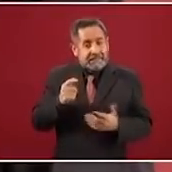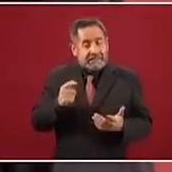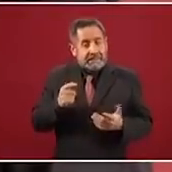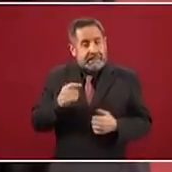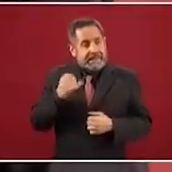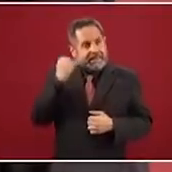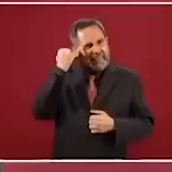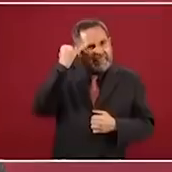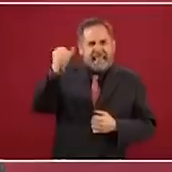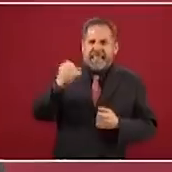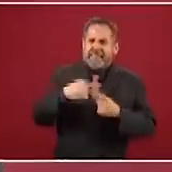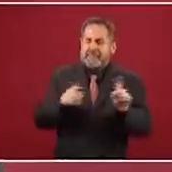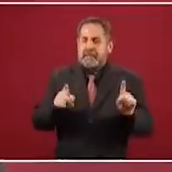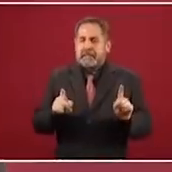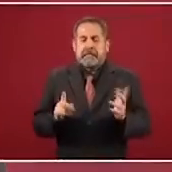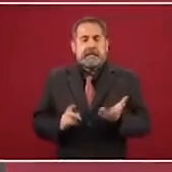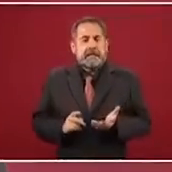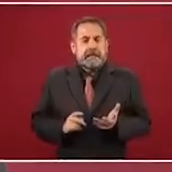de